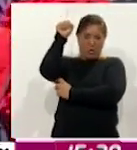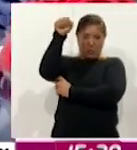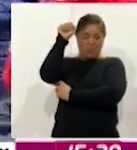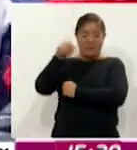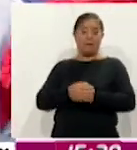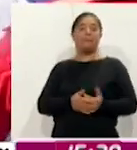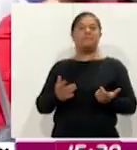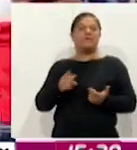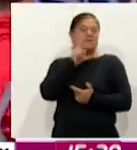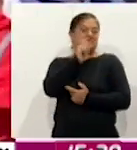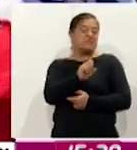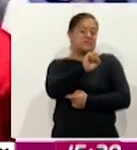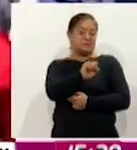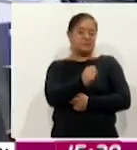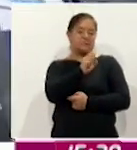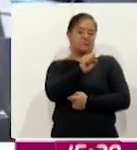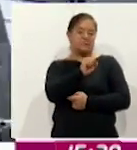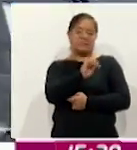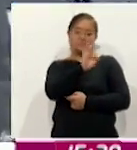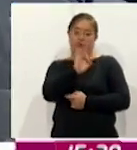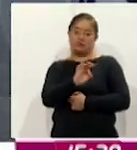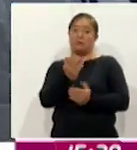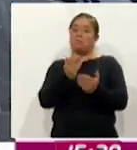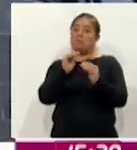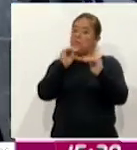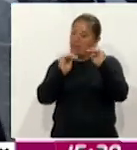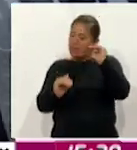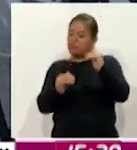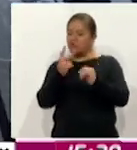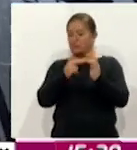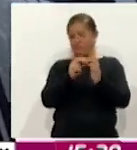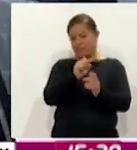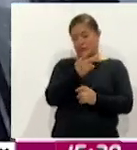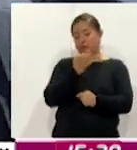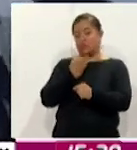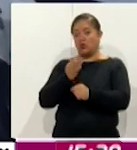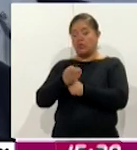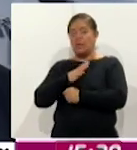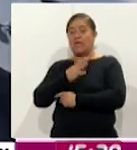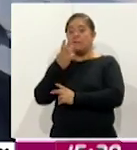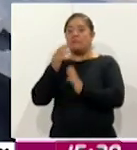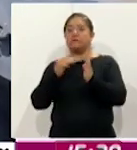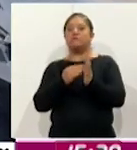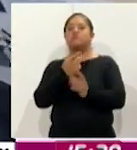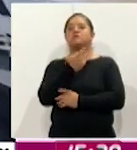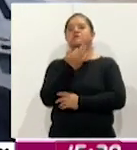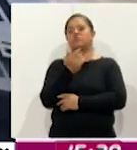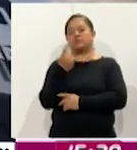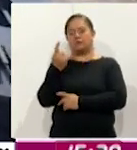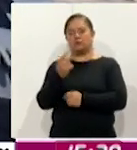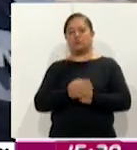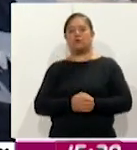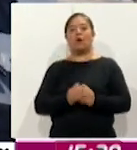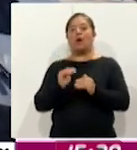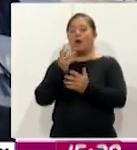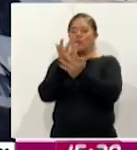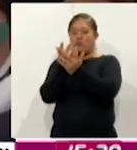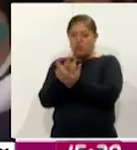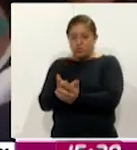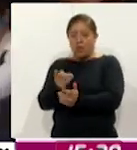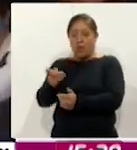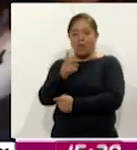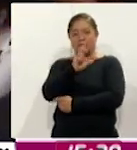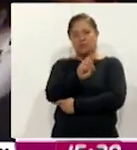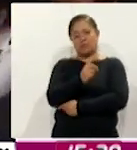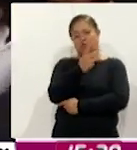el 2022, luego de que este año se reportaron 3.051. De los emplazamientos a huelga,